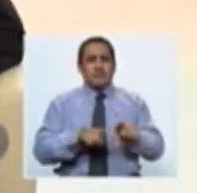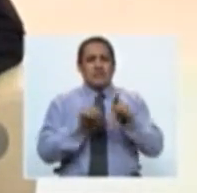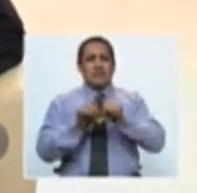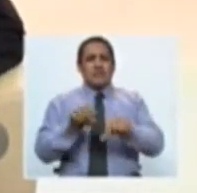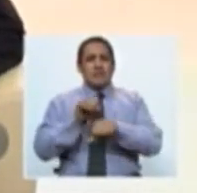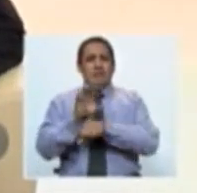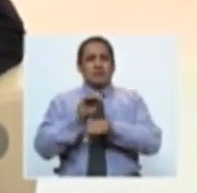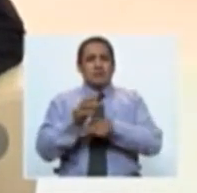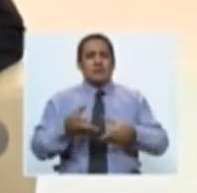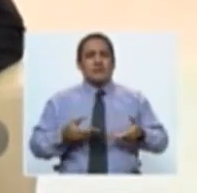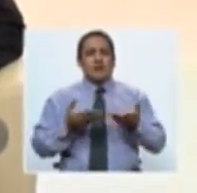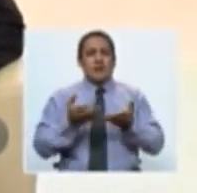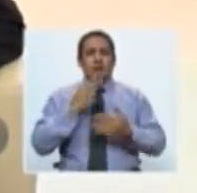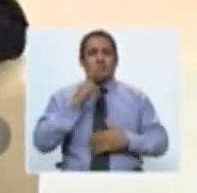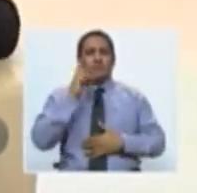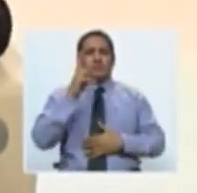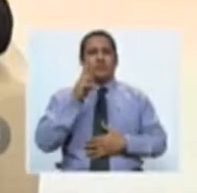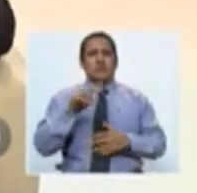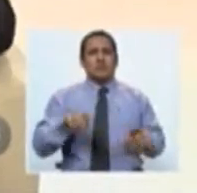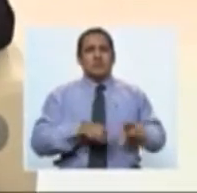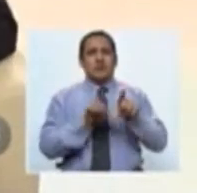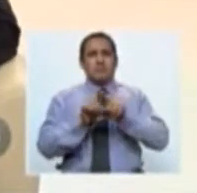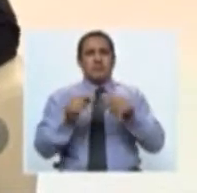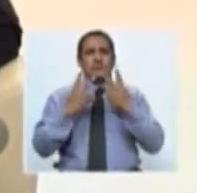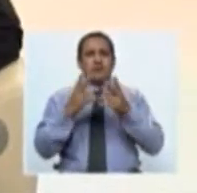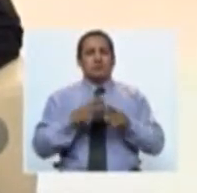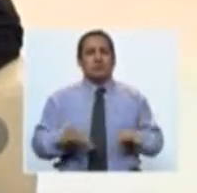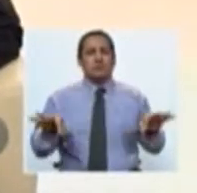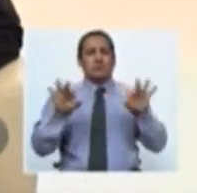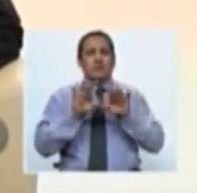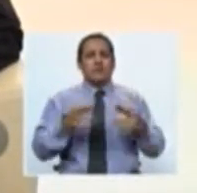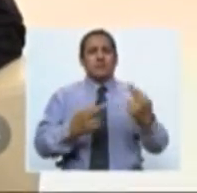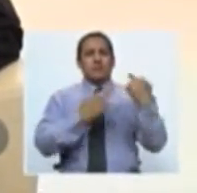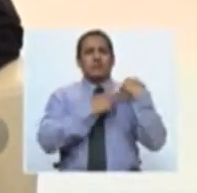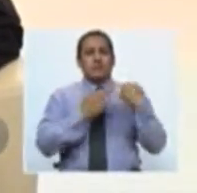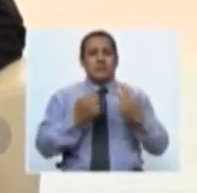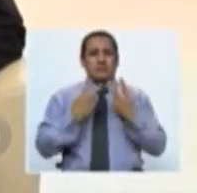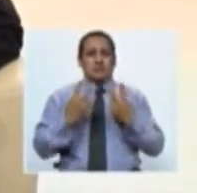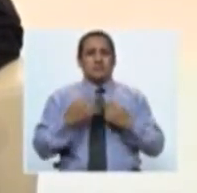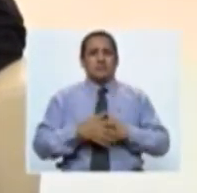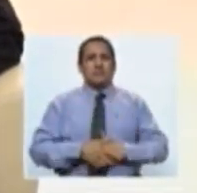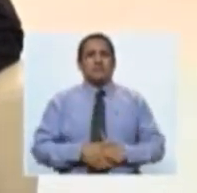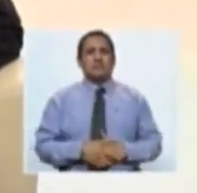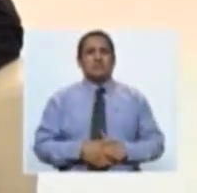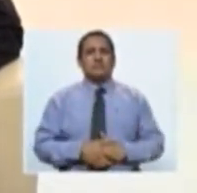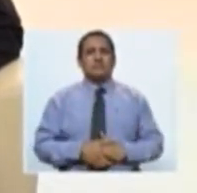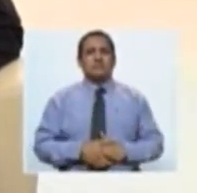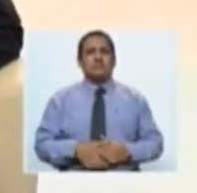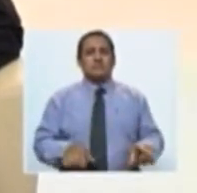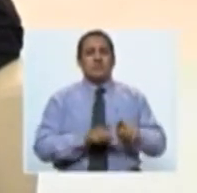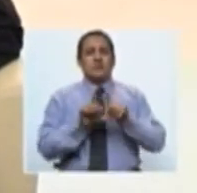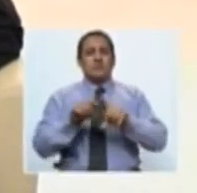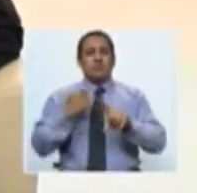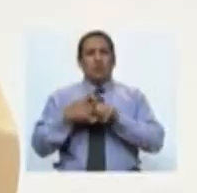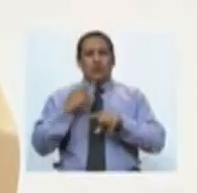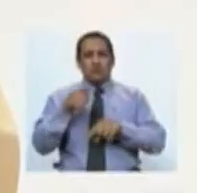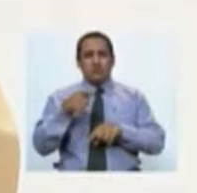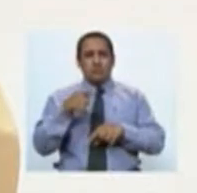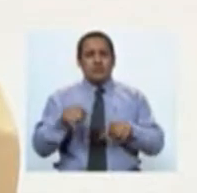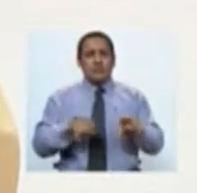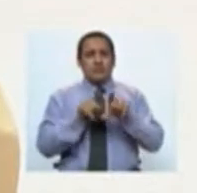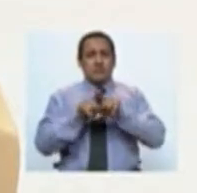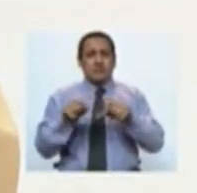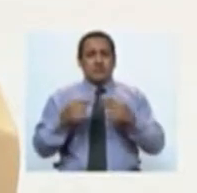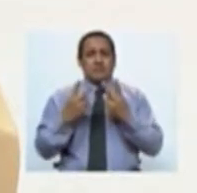de la capacitación que se debe dar a los profesores en la medida de su importante responsabilidad. Exacto. Y por eso